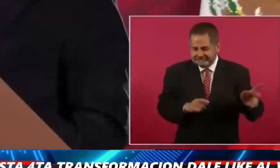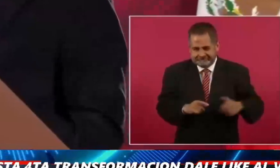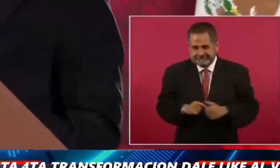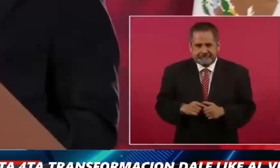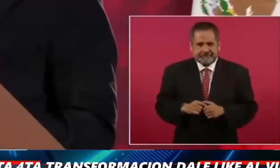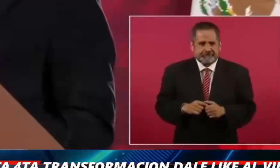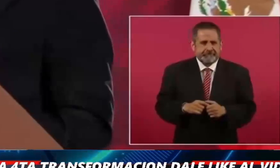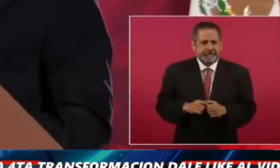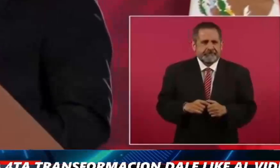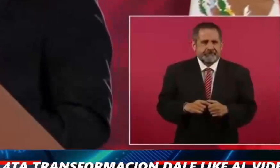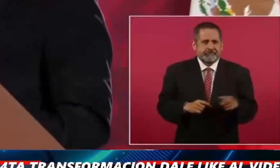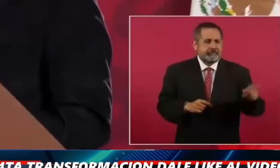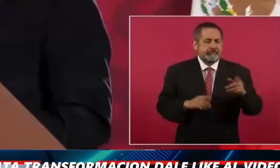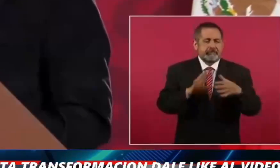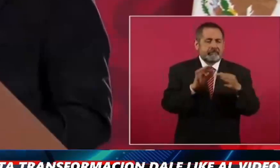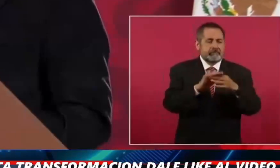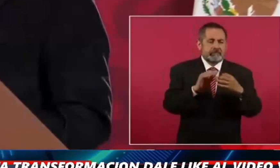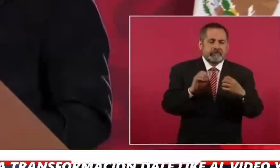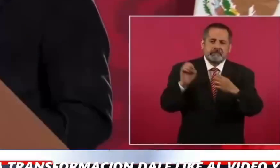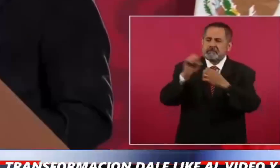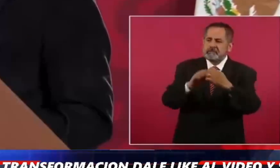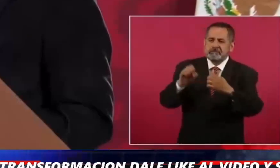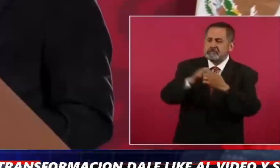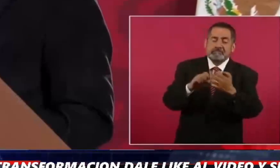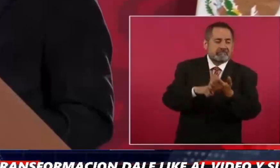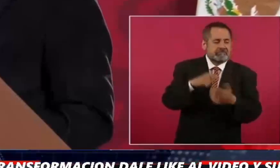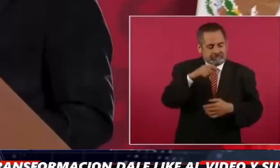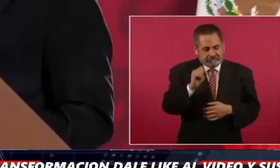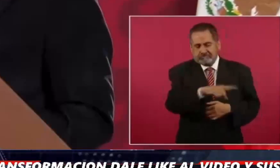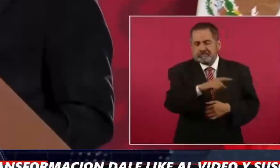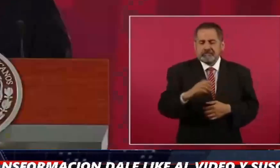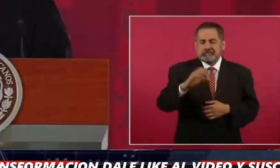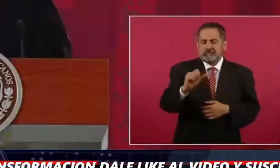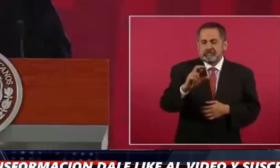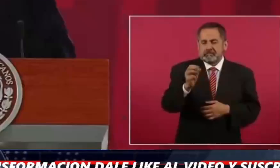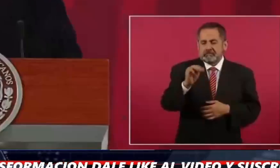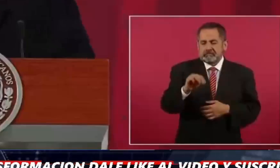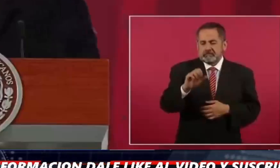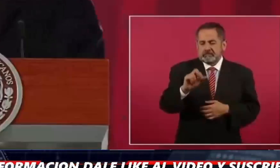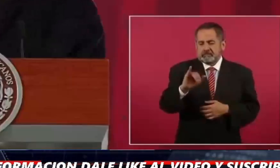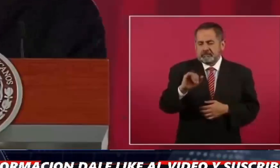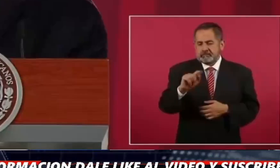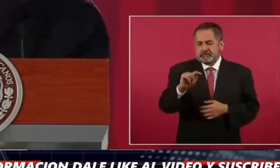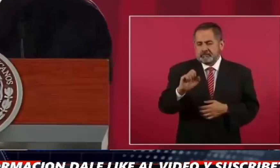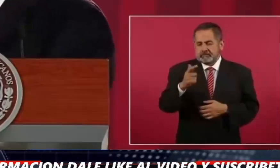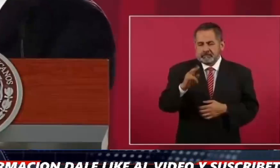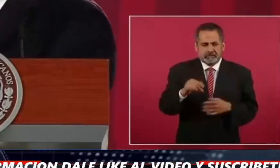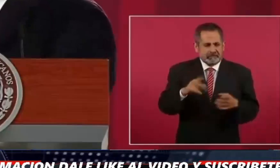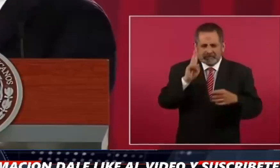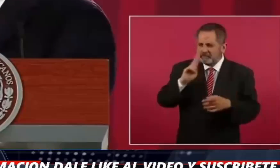por un tiempo, que engañó Carmen Aristegui. A ver si no consigues